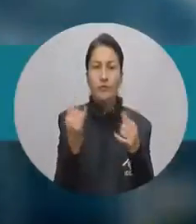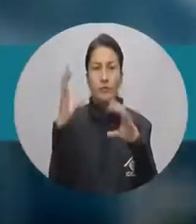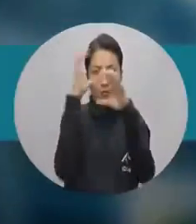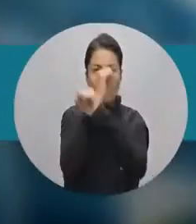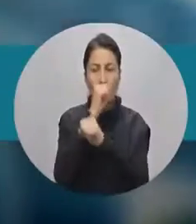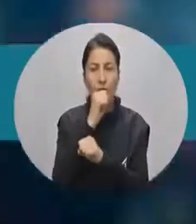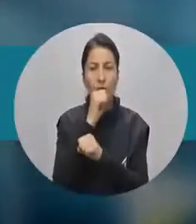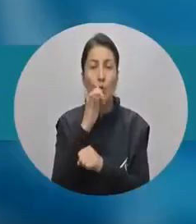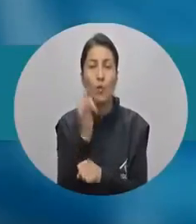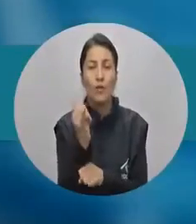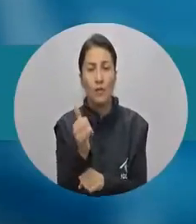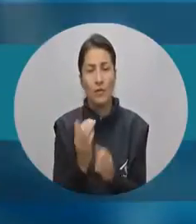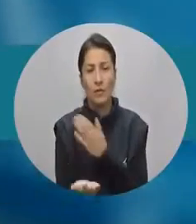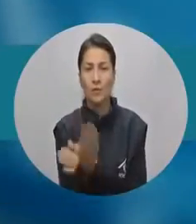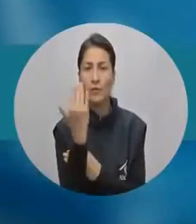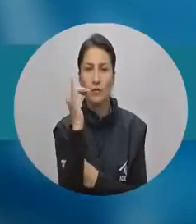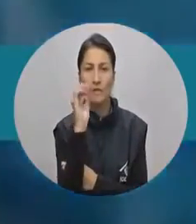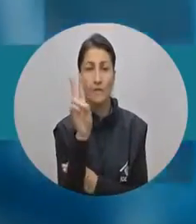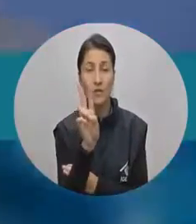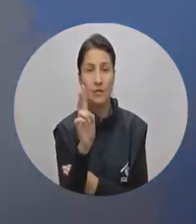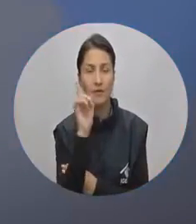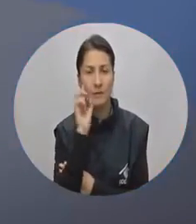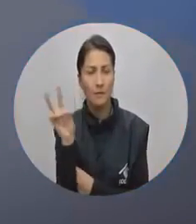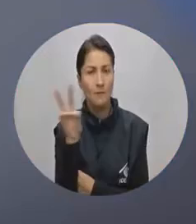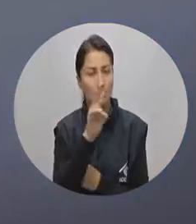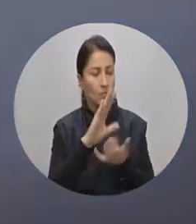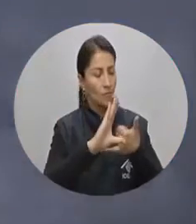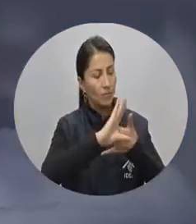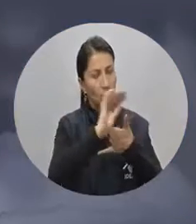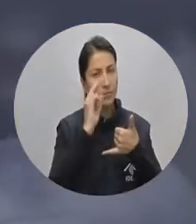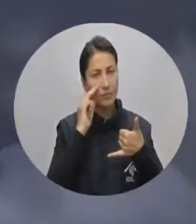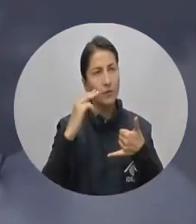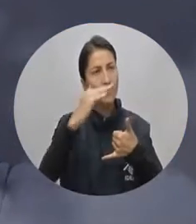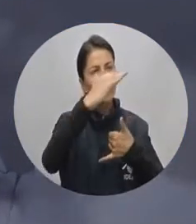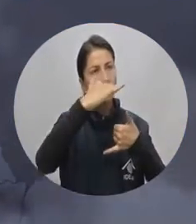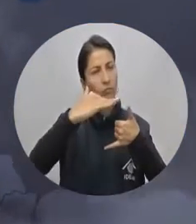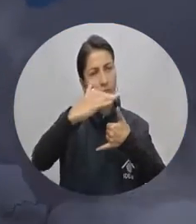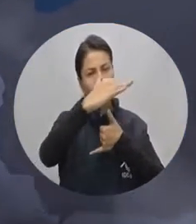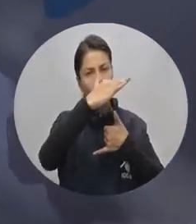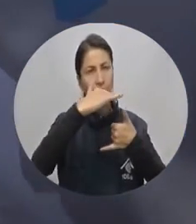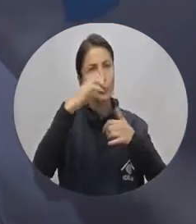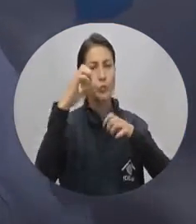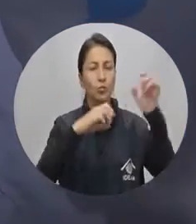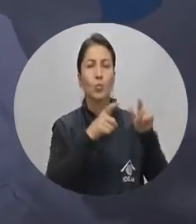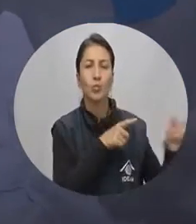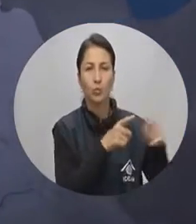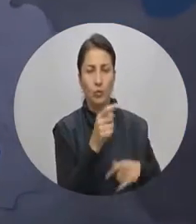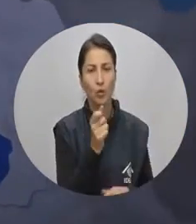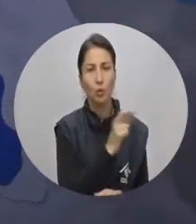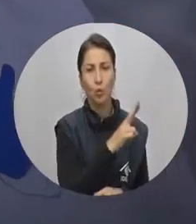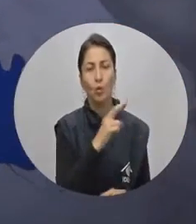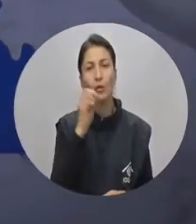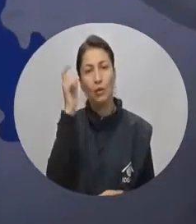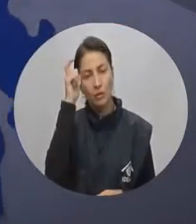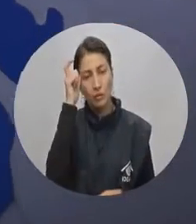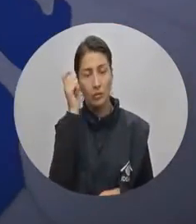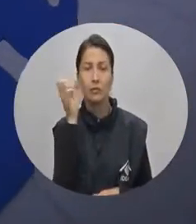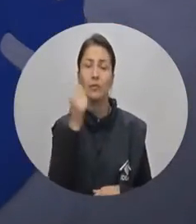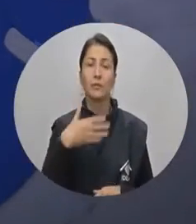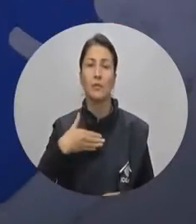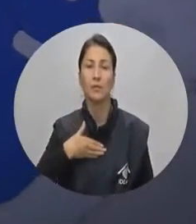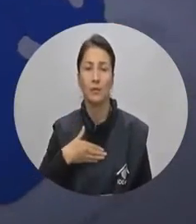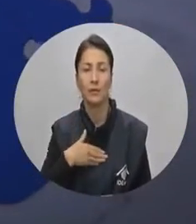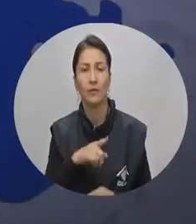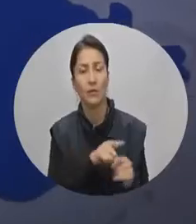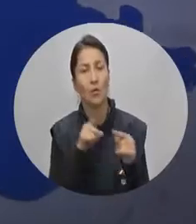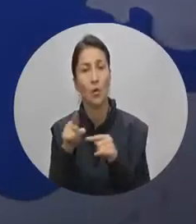Pronóstico del tiempo para la noche del jueves y la madrugada del viernes. Para el Caribe se esperan lluvias en el sur de Córdoba, en sectores